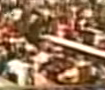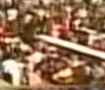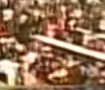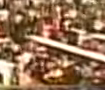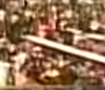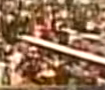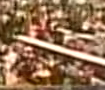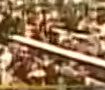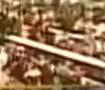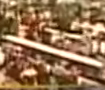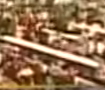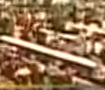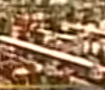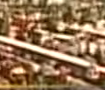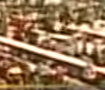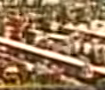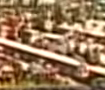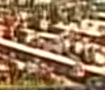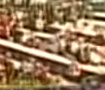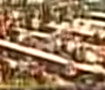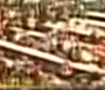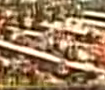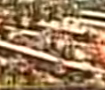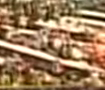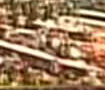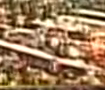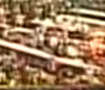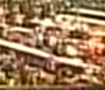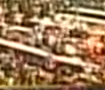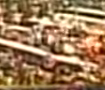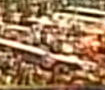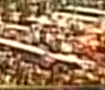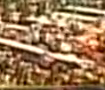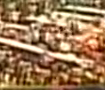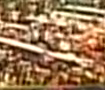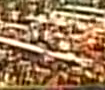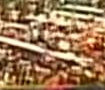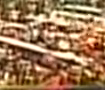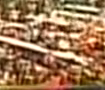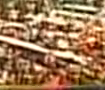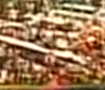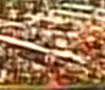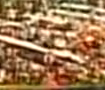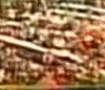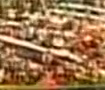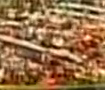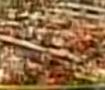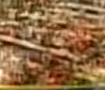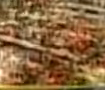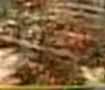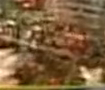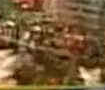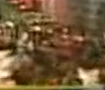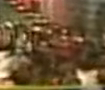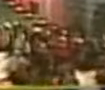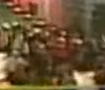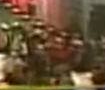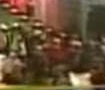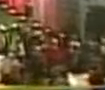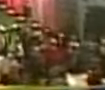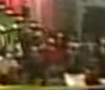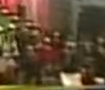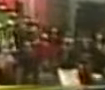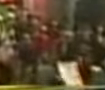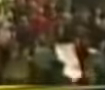que agenda una concreta de cada día, cada actividad realizada desde